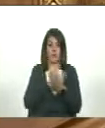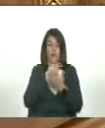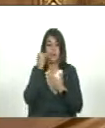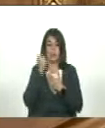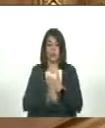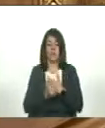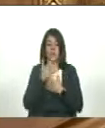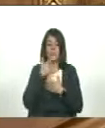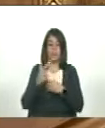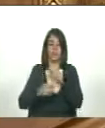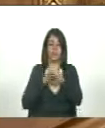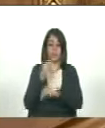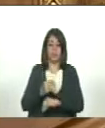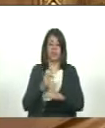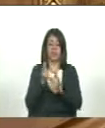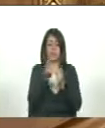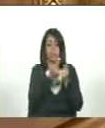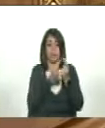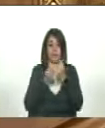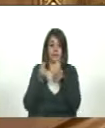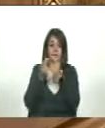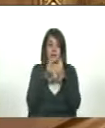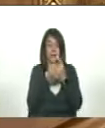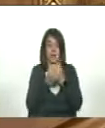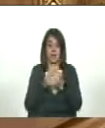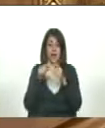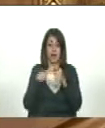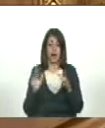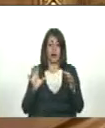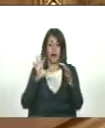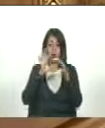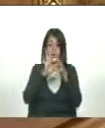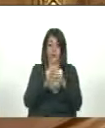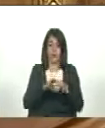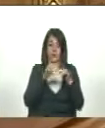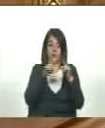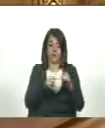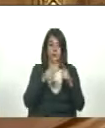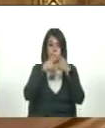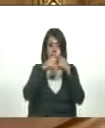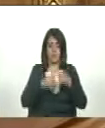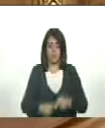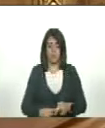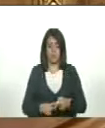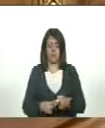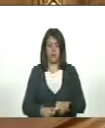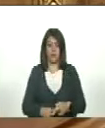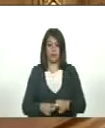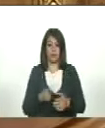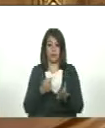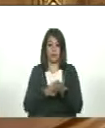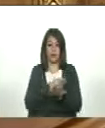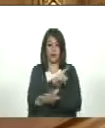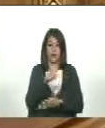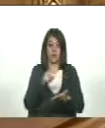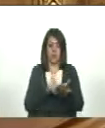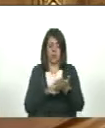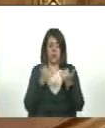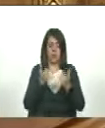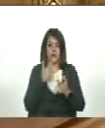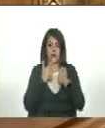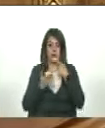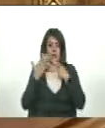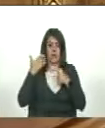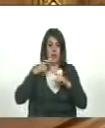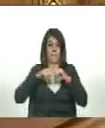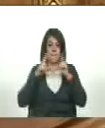proyectos que van a ser financiados, y esto está asociado con el presupuesto. El monto total, ya lo mencioné